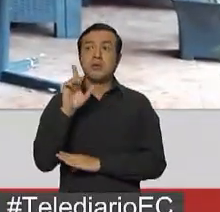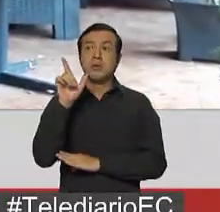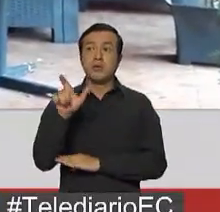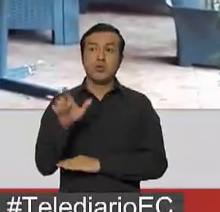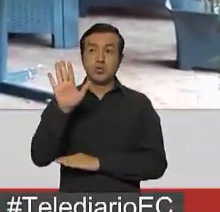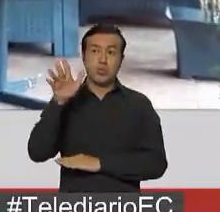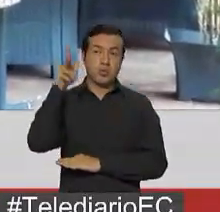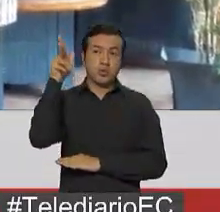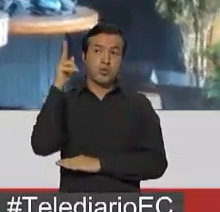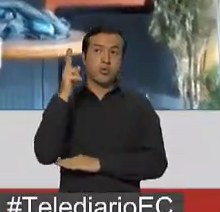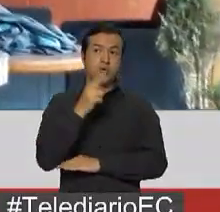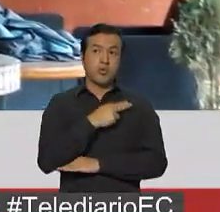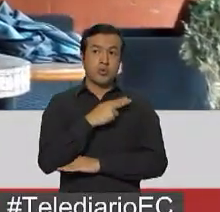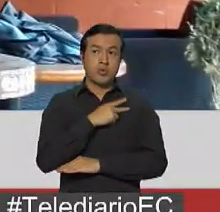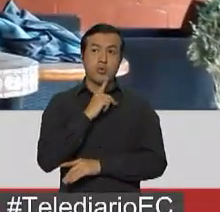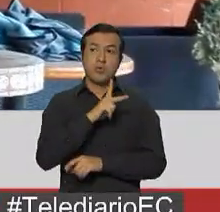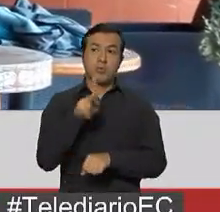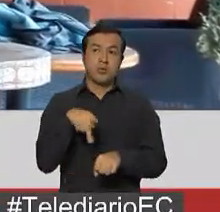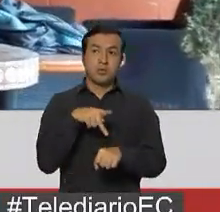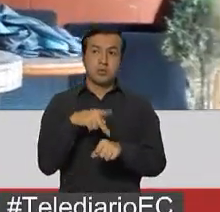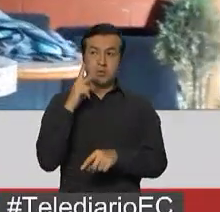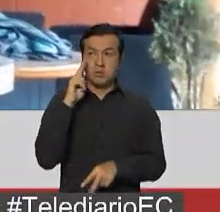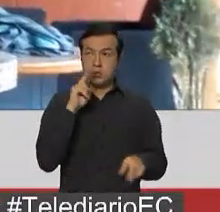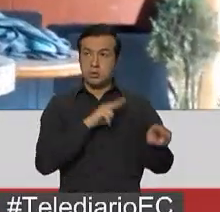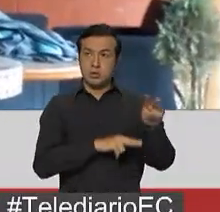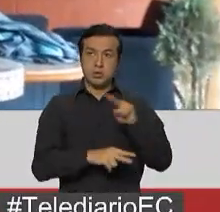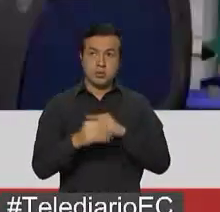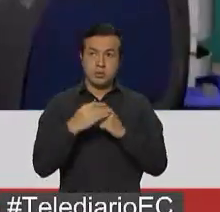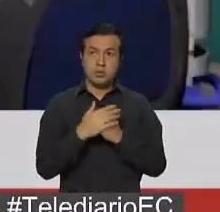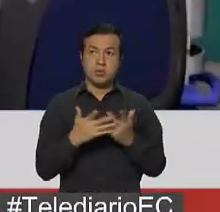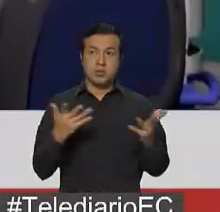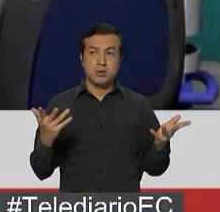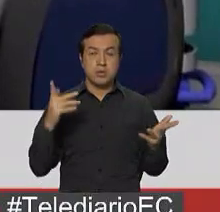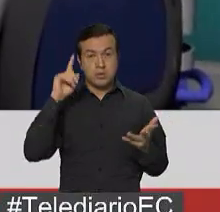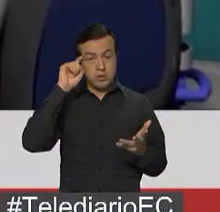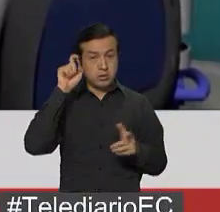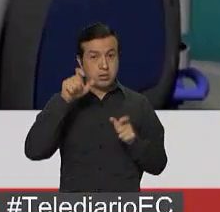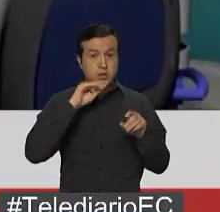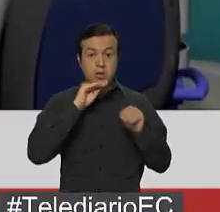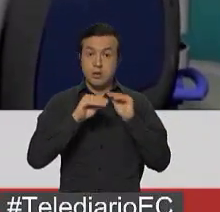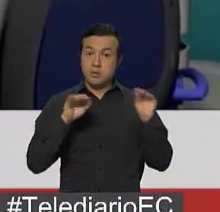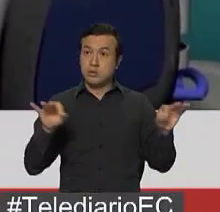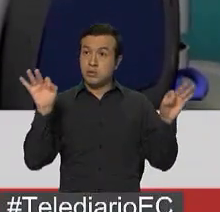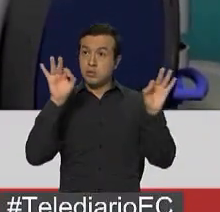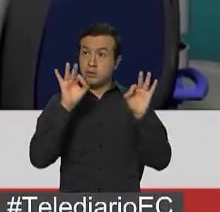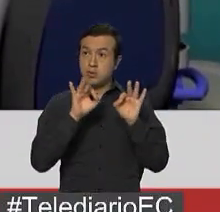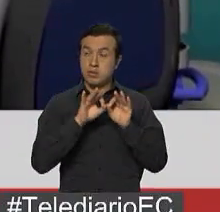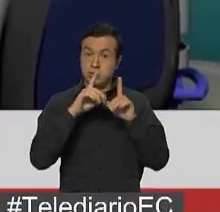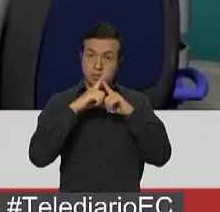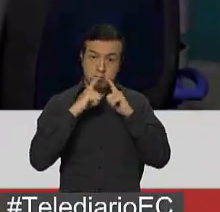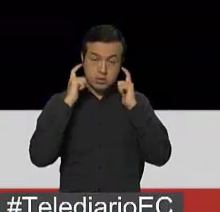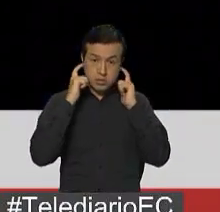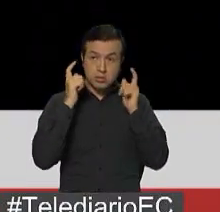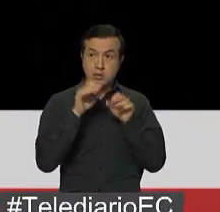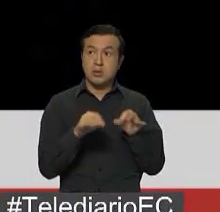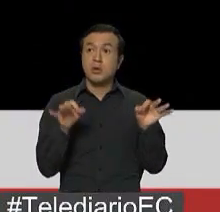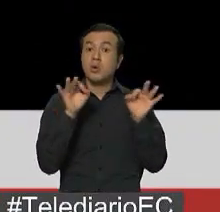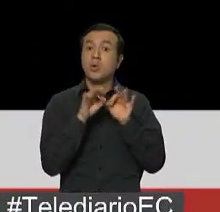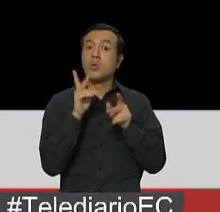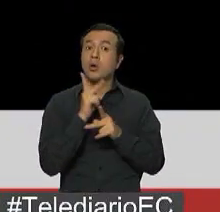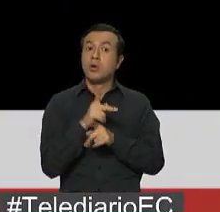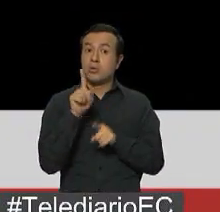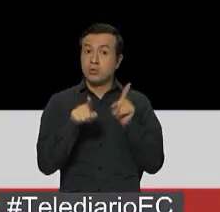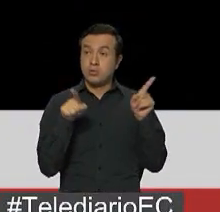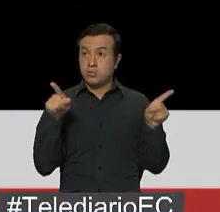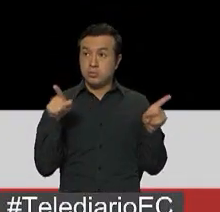es docente universitario y especialista en manejo de riesgos y crisis recuerda lo vital de saber colocarse el cubrebocas y darle buen uso a